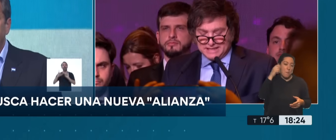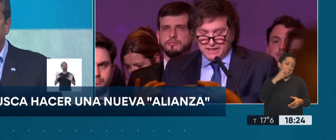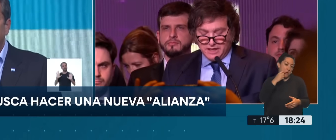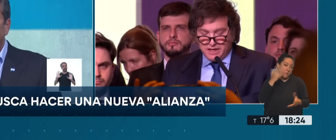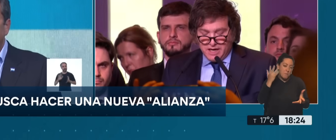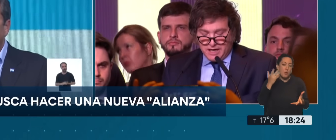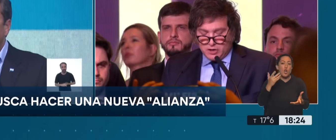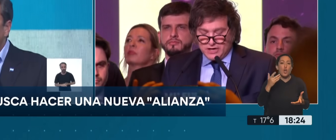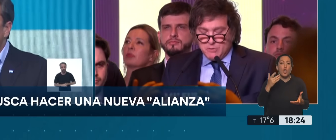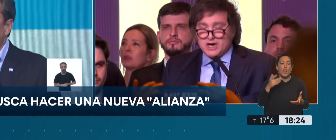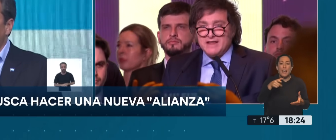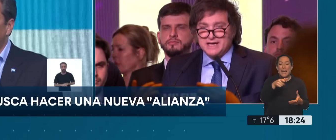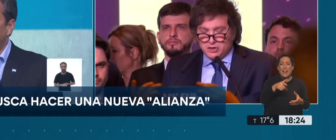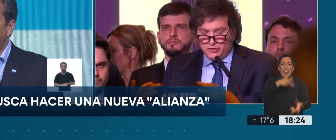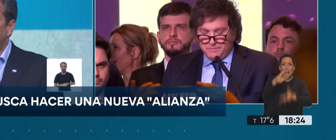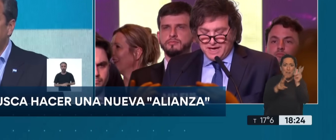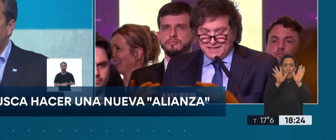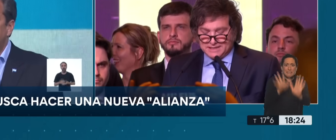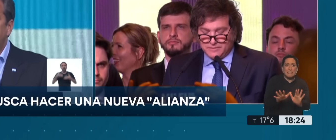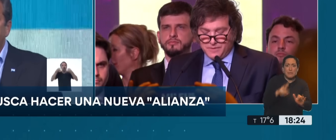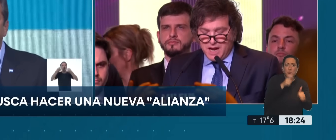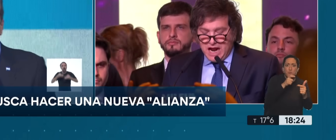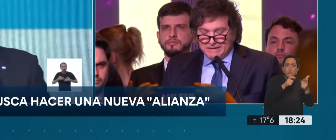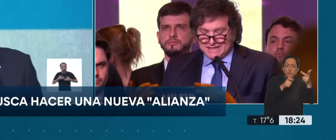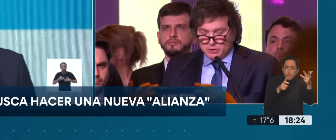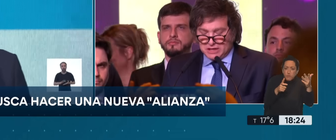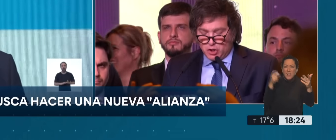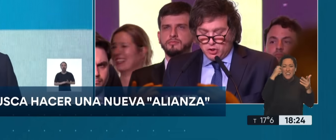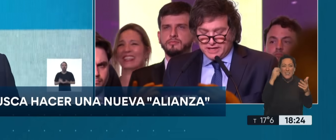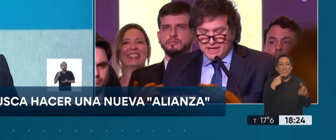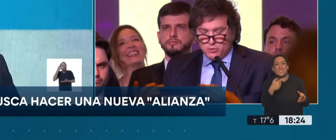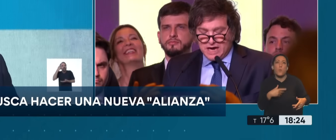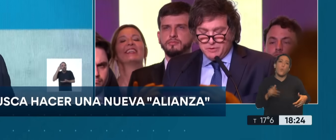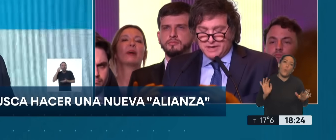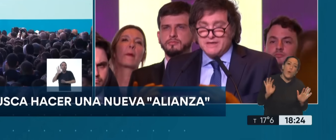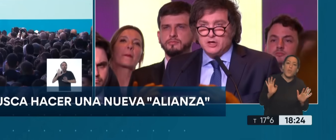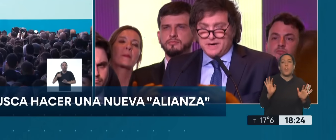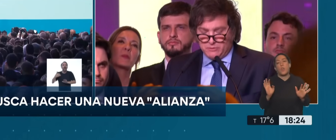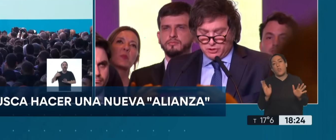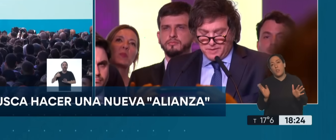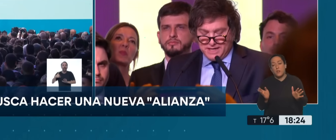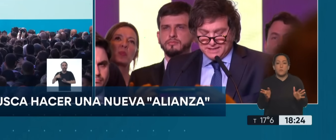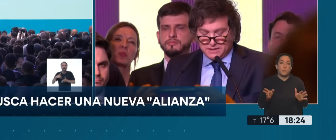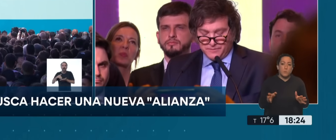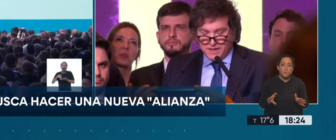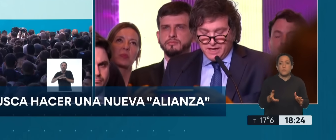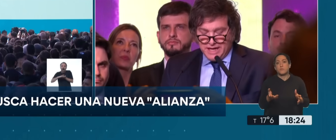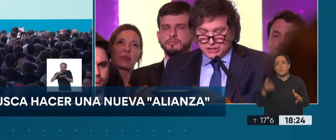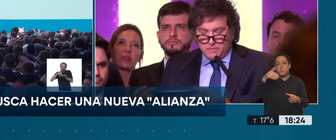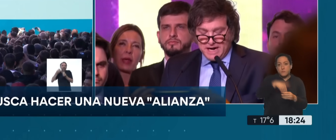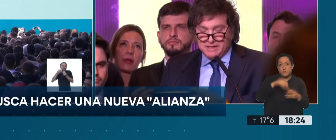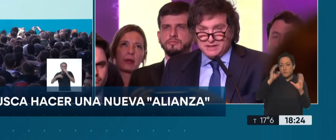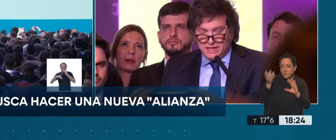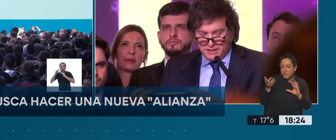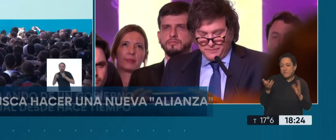que después de todas las afrentas pueda decir, bueno, por ahí está bien, Milei. O sea, creo que lo que